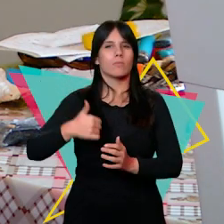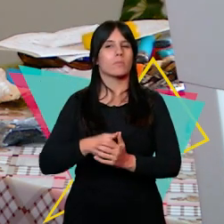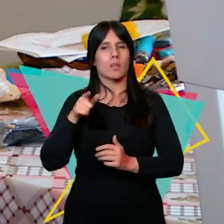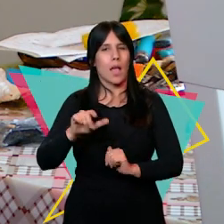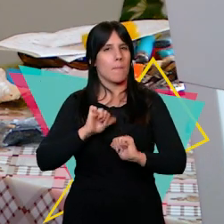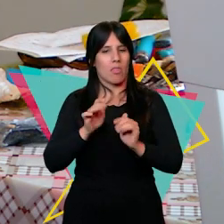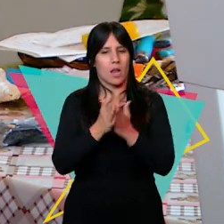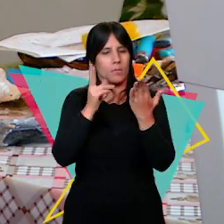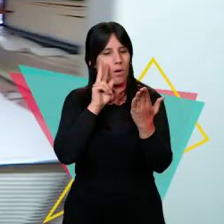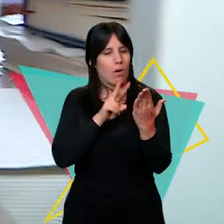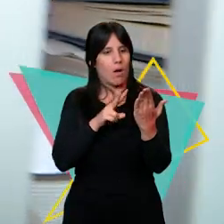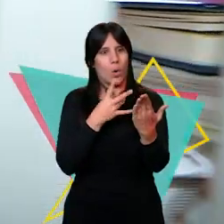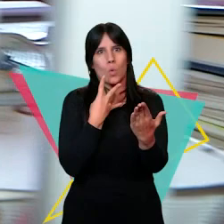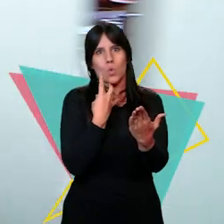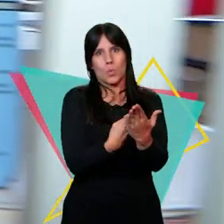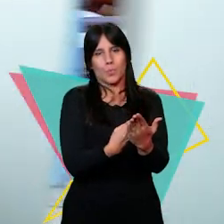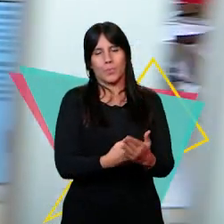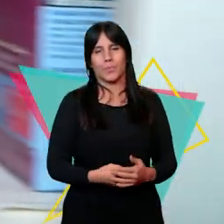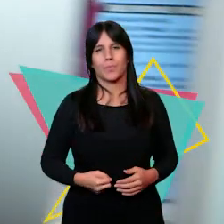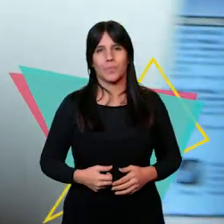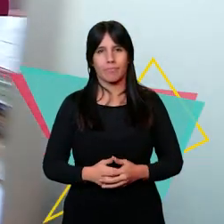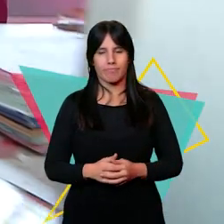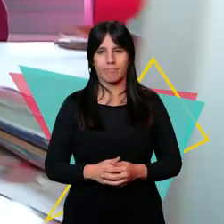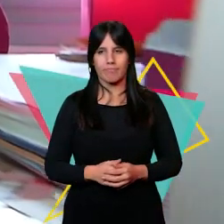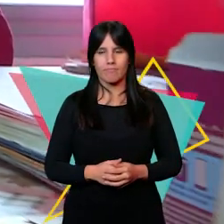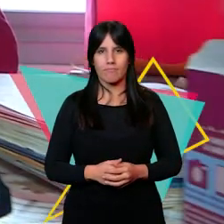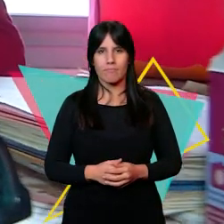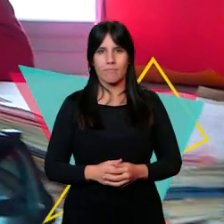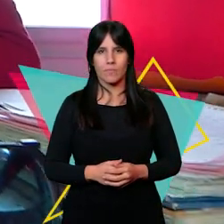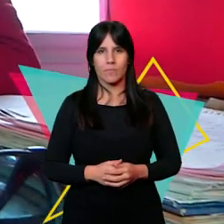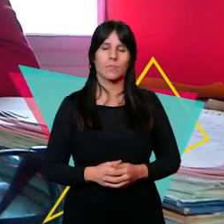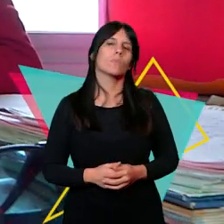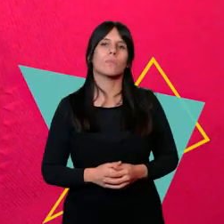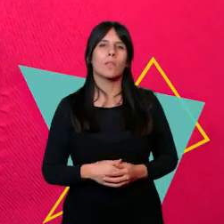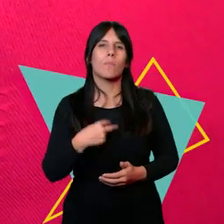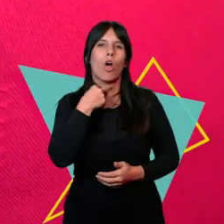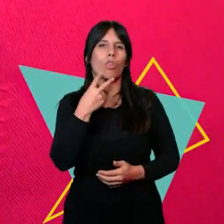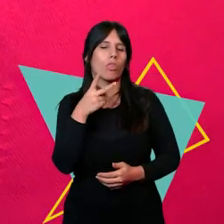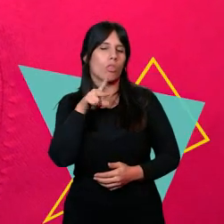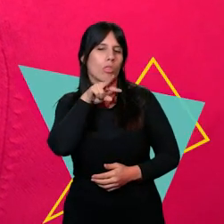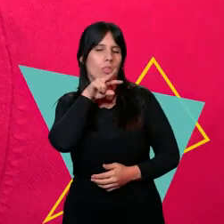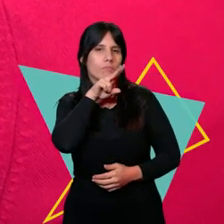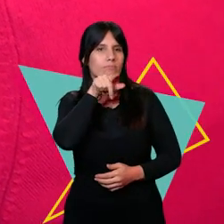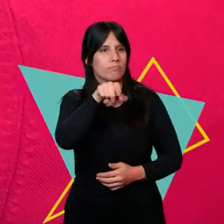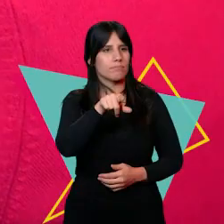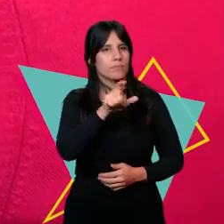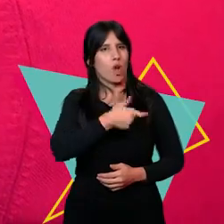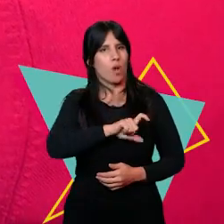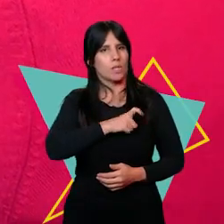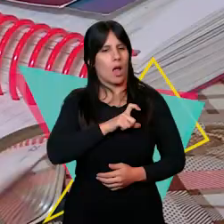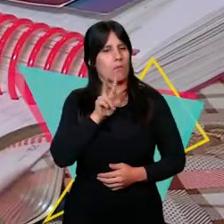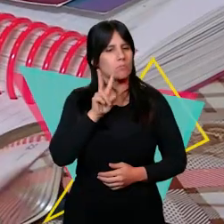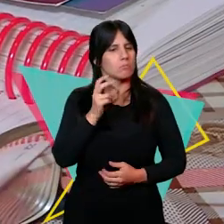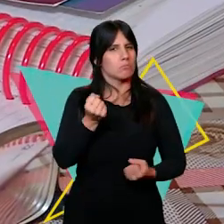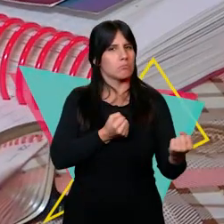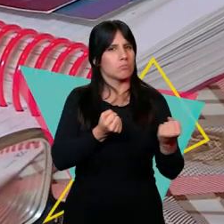principio a fin en el libro. El comisario Salas vio el número 15 de la calle Pizarro desde su coche. Buscó un lugar donde aparcar cerca